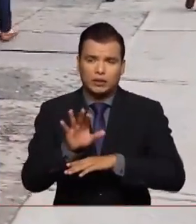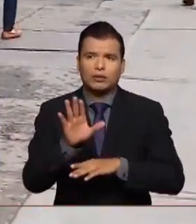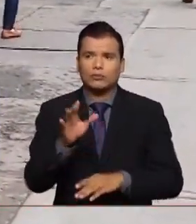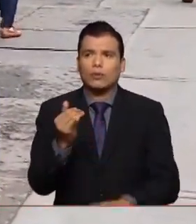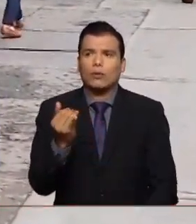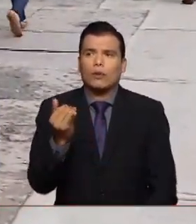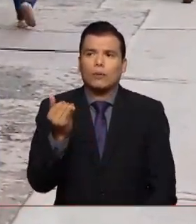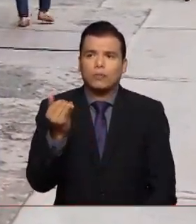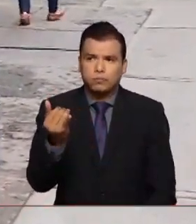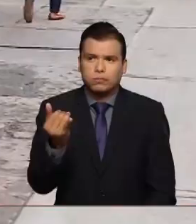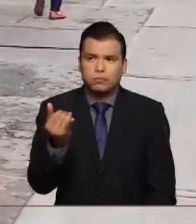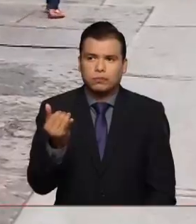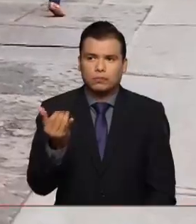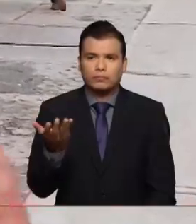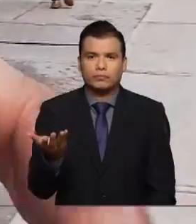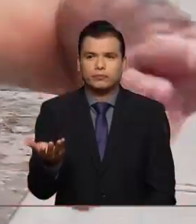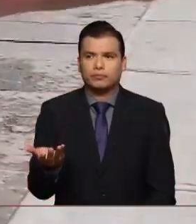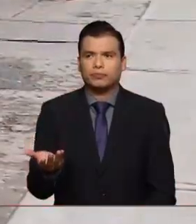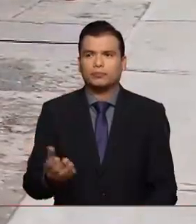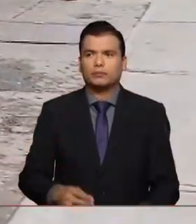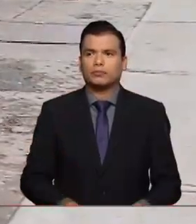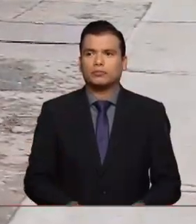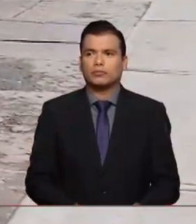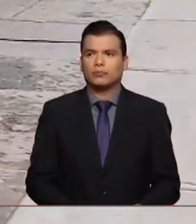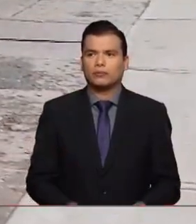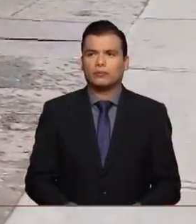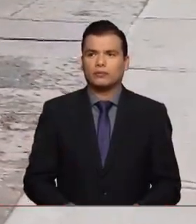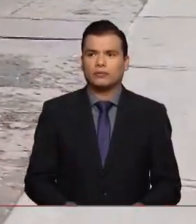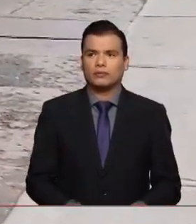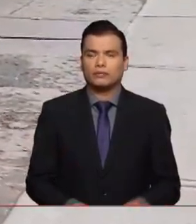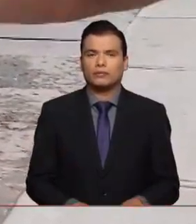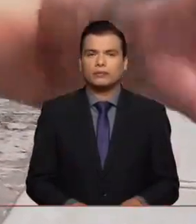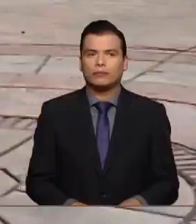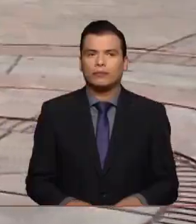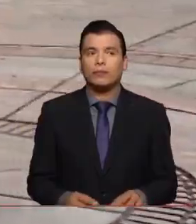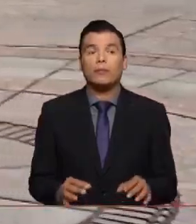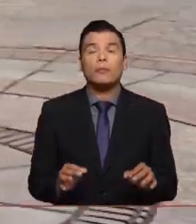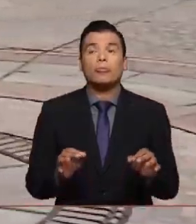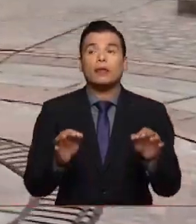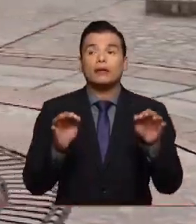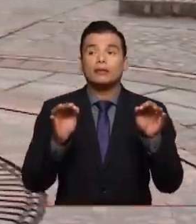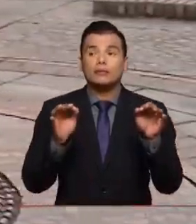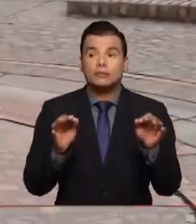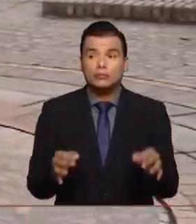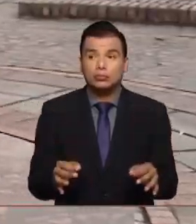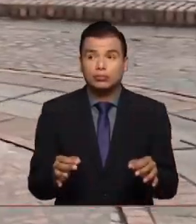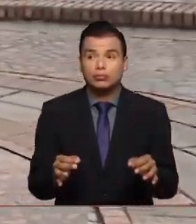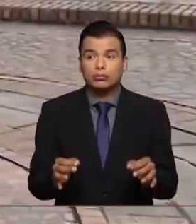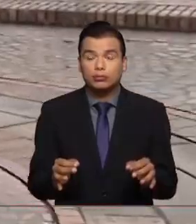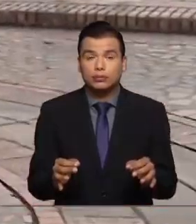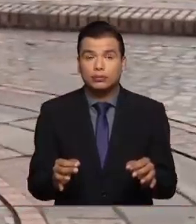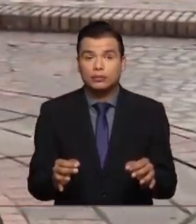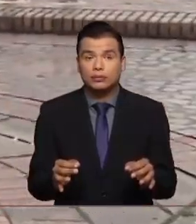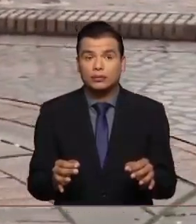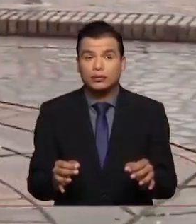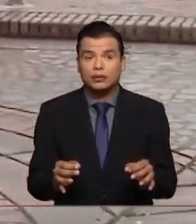colabora. El día que lo abrieron, esto vulgarmente un despelote. La Secretaría de Bienestar